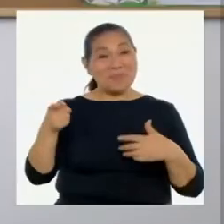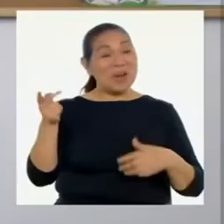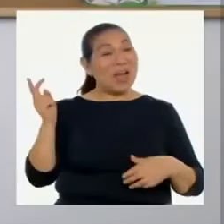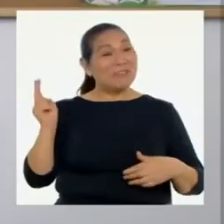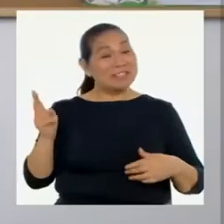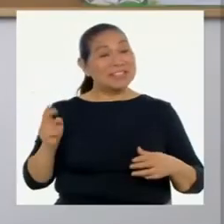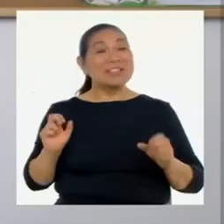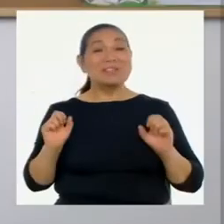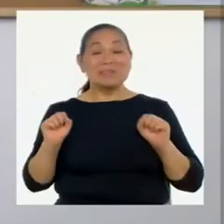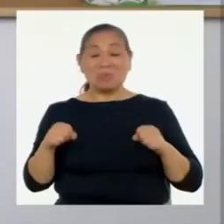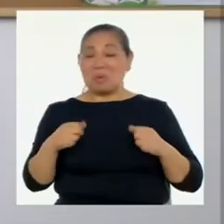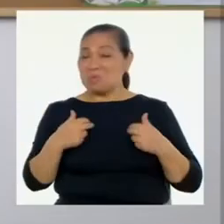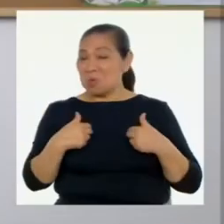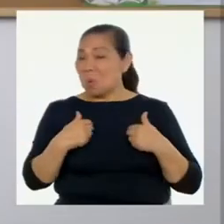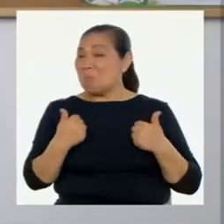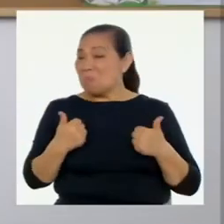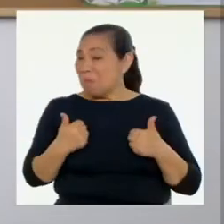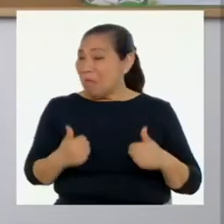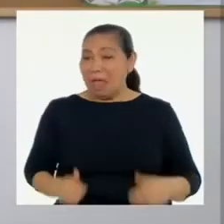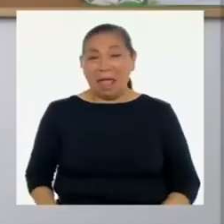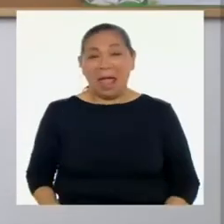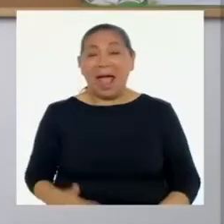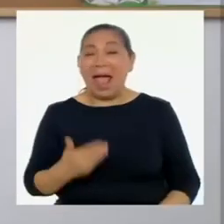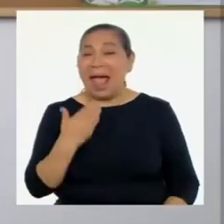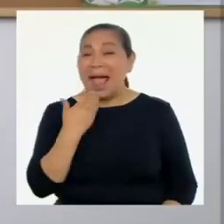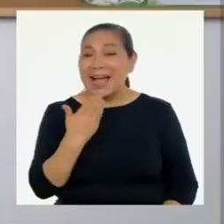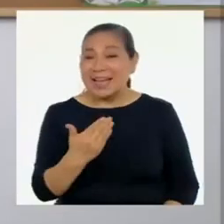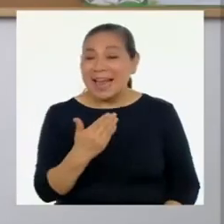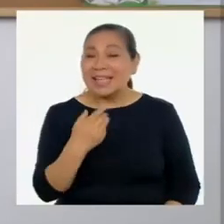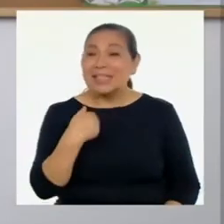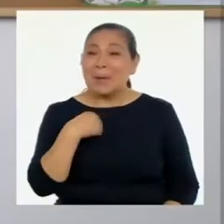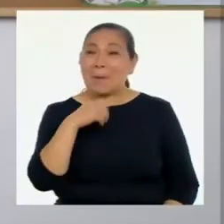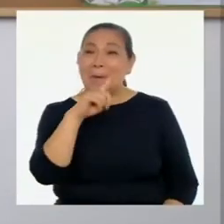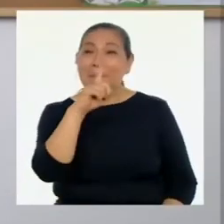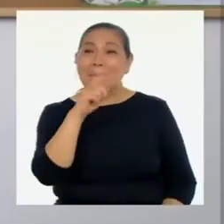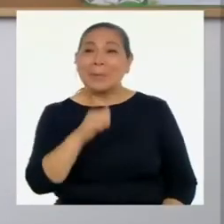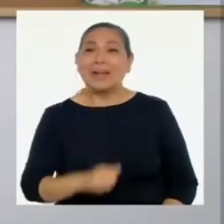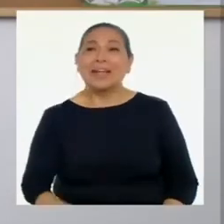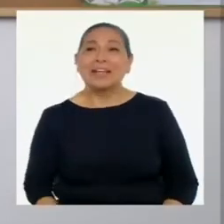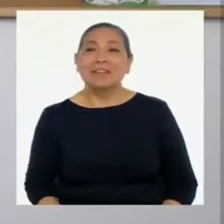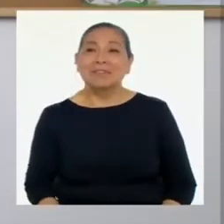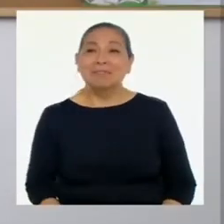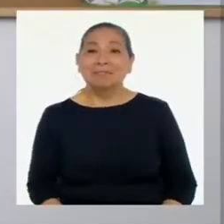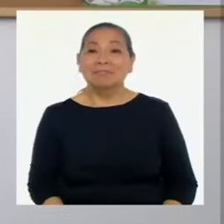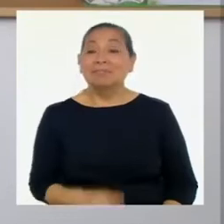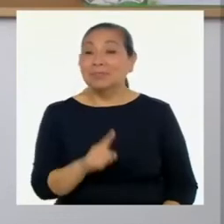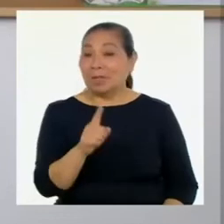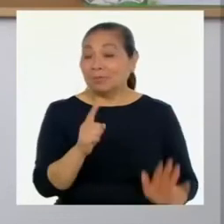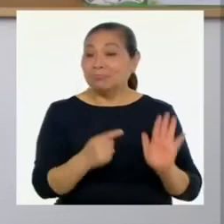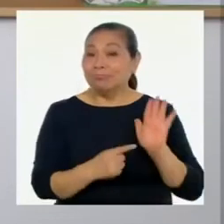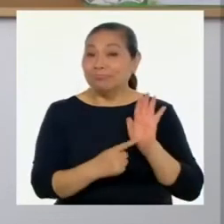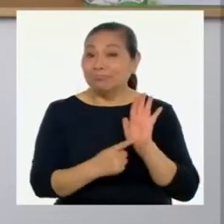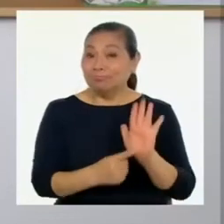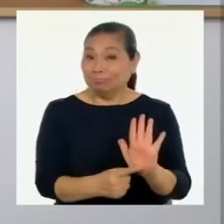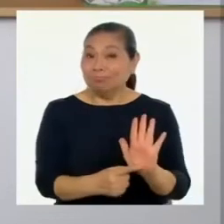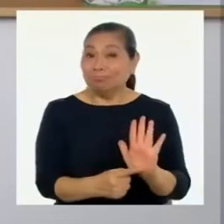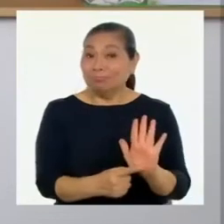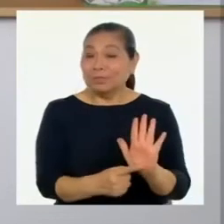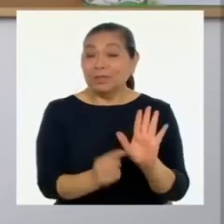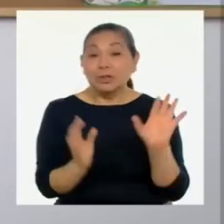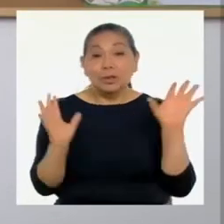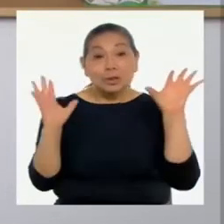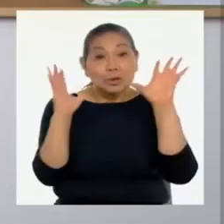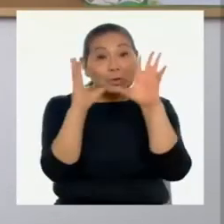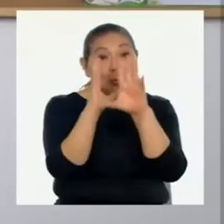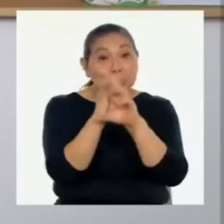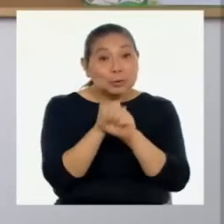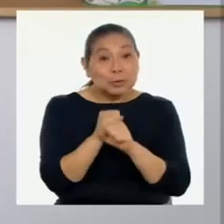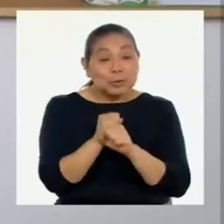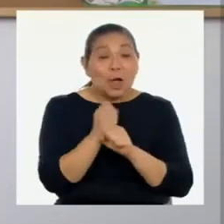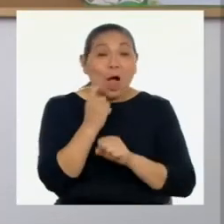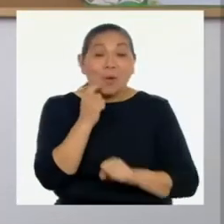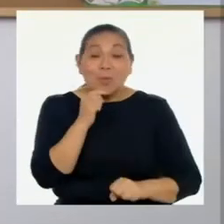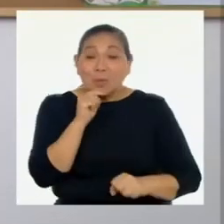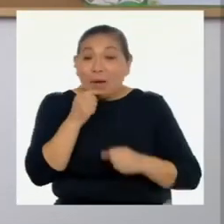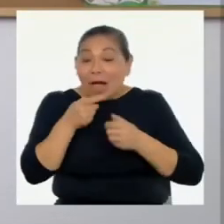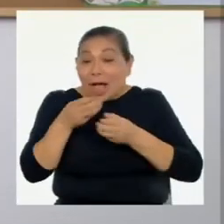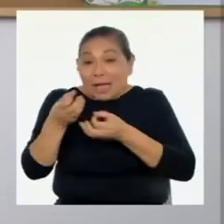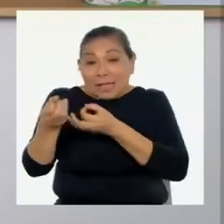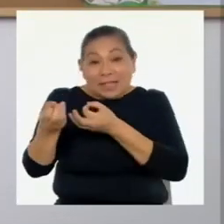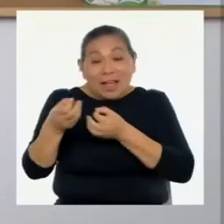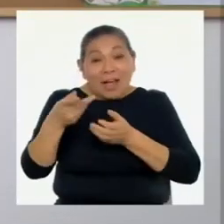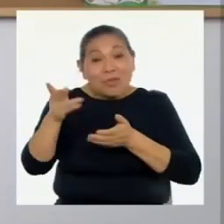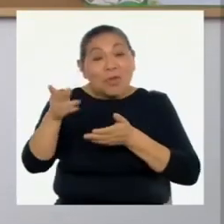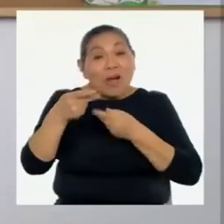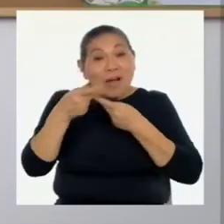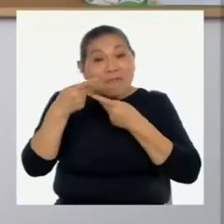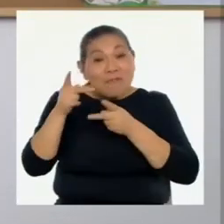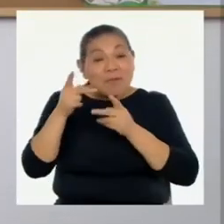aquí. Estoy muy bien, Yanira. Gracias por preguntar. Veo que estabas presentando un resumen a las chicas y chicos